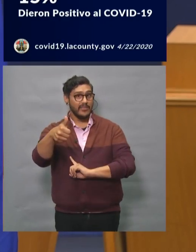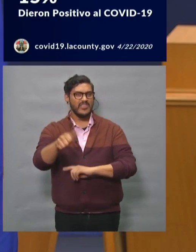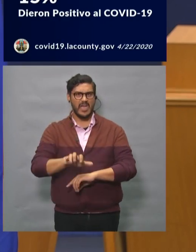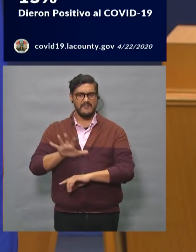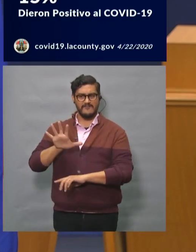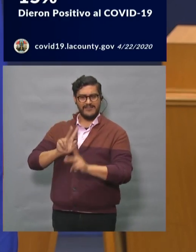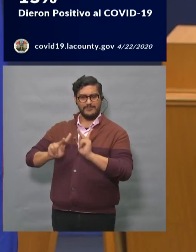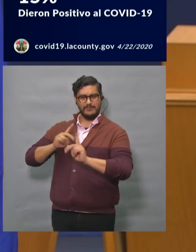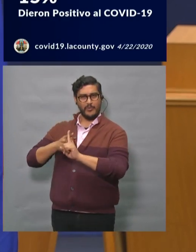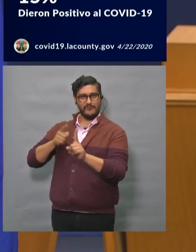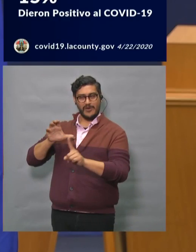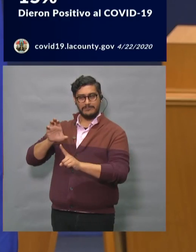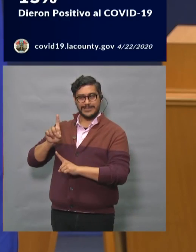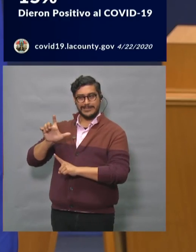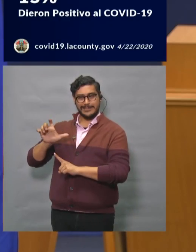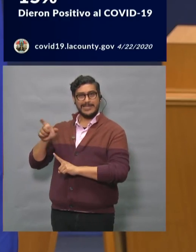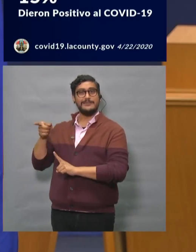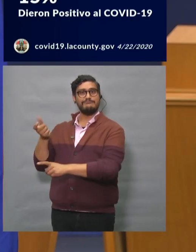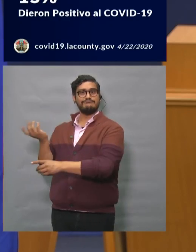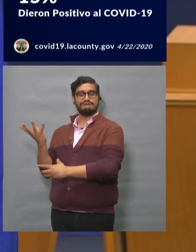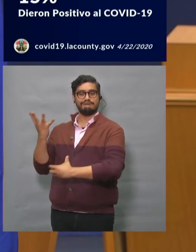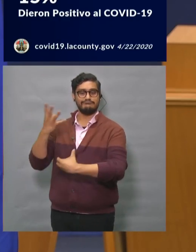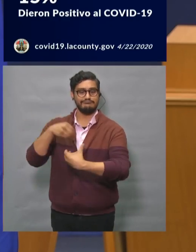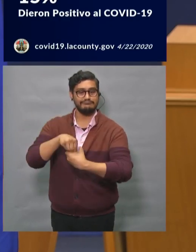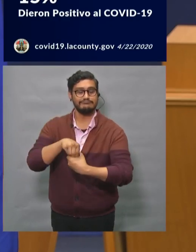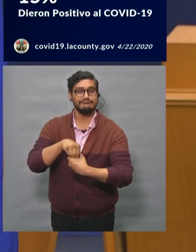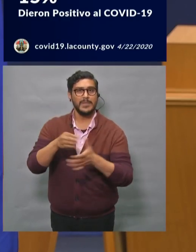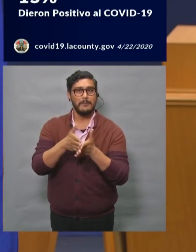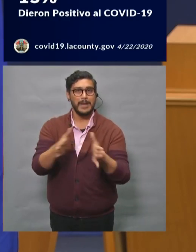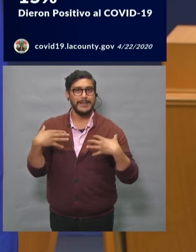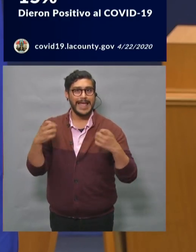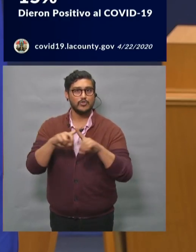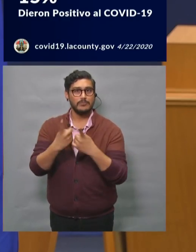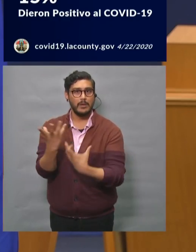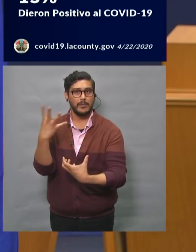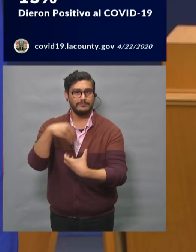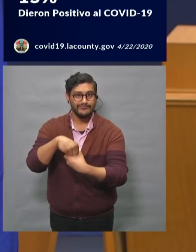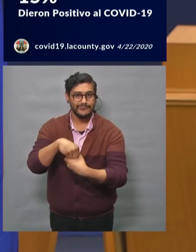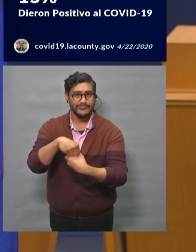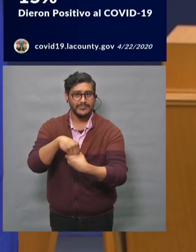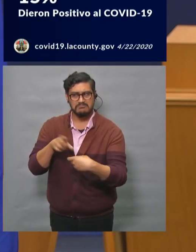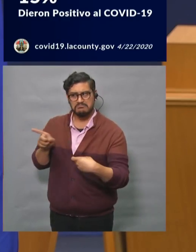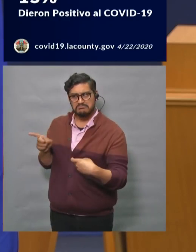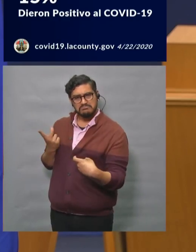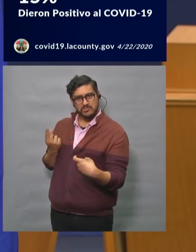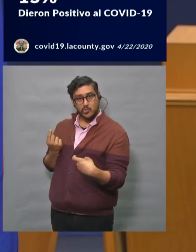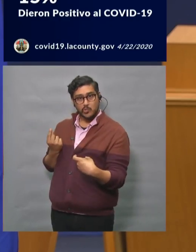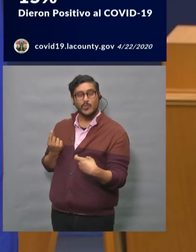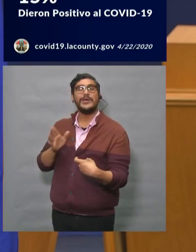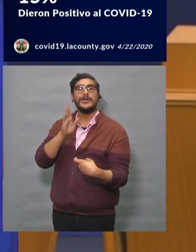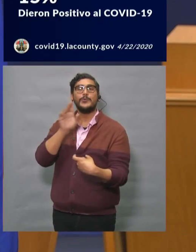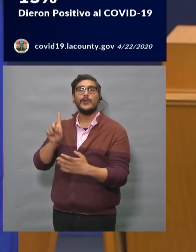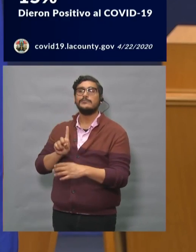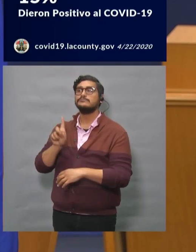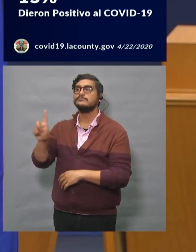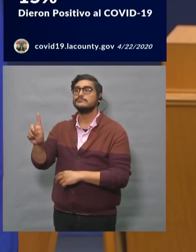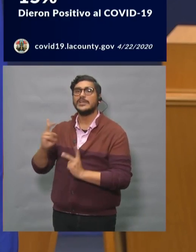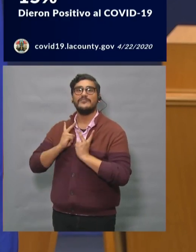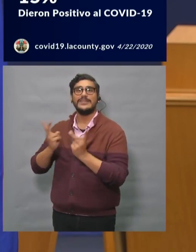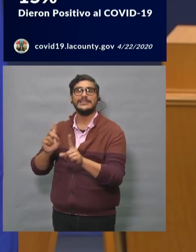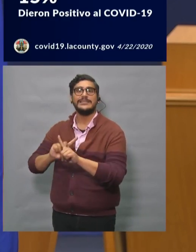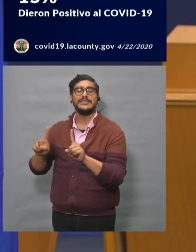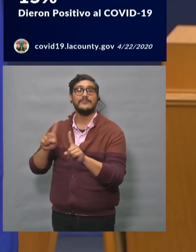del CDC se unirán al Departamento de Salud Pública y su función será visitar centros de